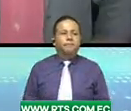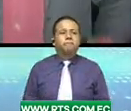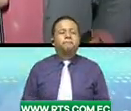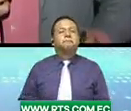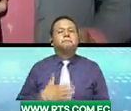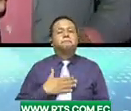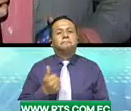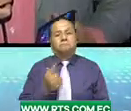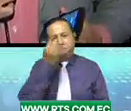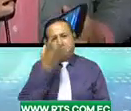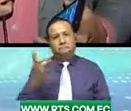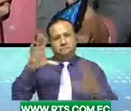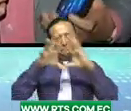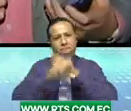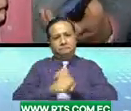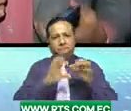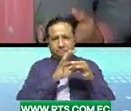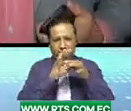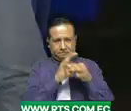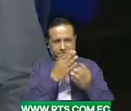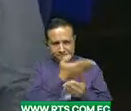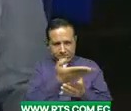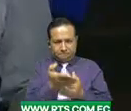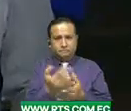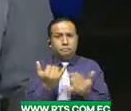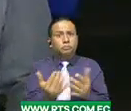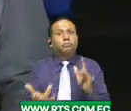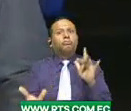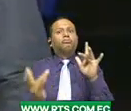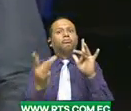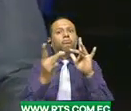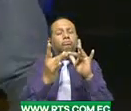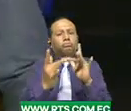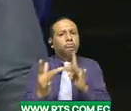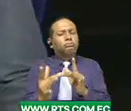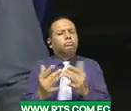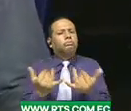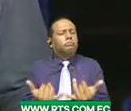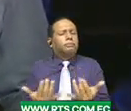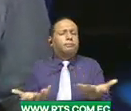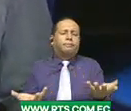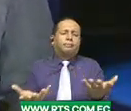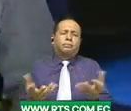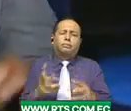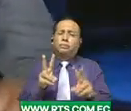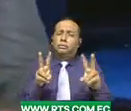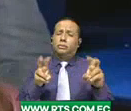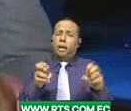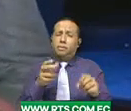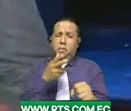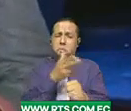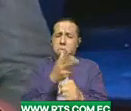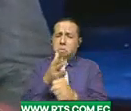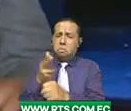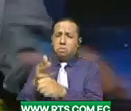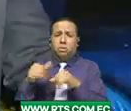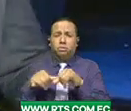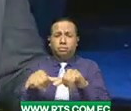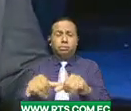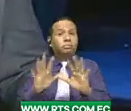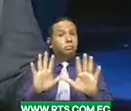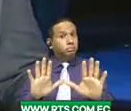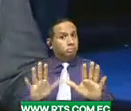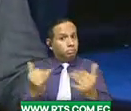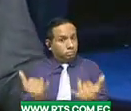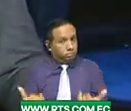Adriana, buenas noches, compañeros. En estudio nuevamente, un enlace en donde, lógicamente, pues la violencia no para. Pero antes de que nosotros hablemos